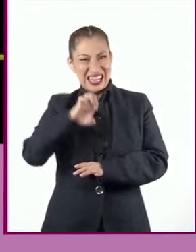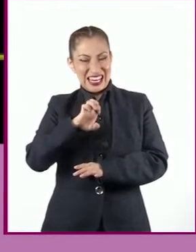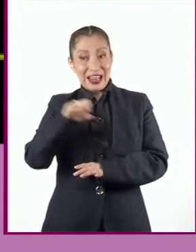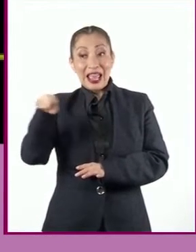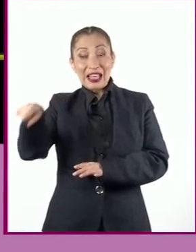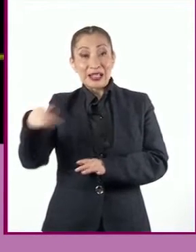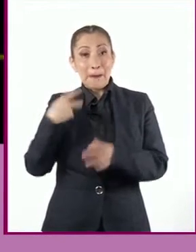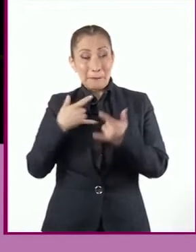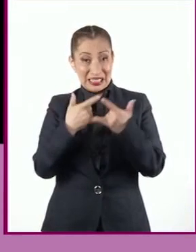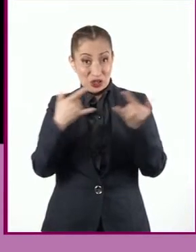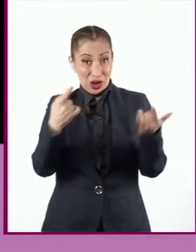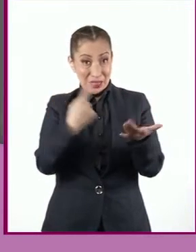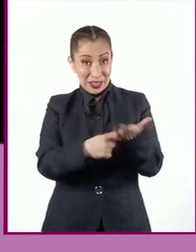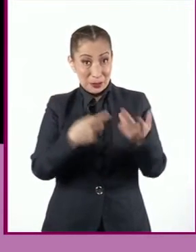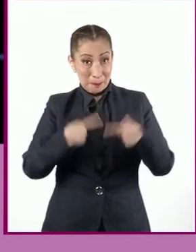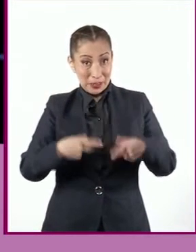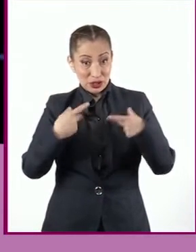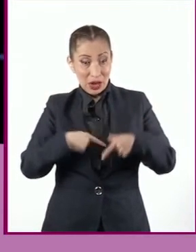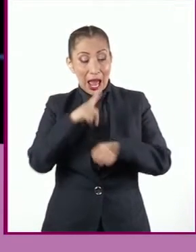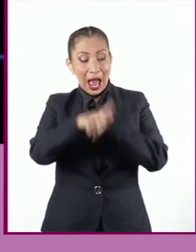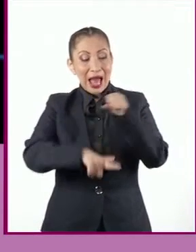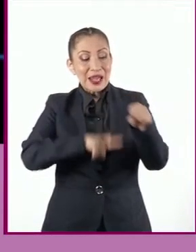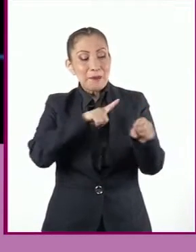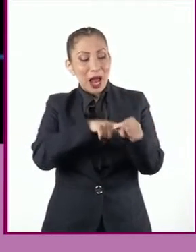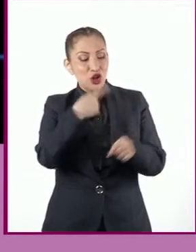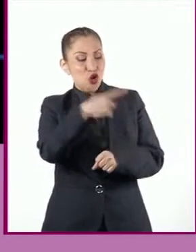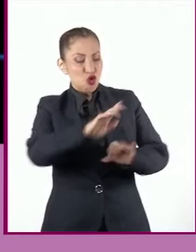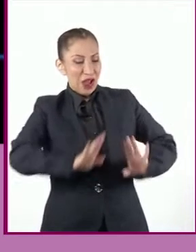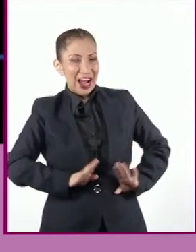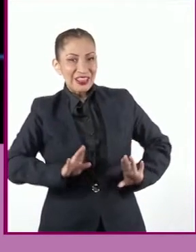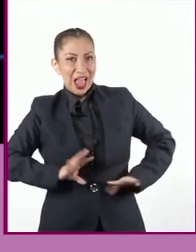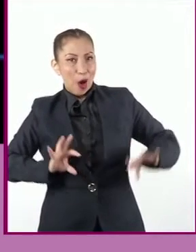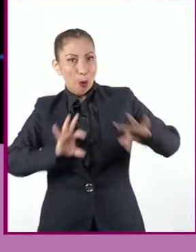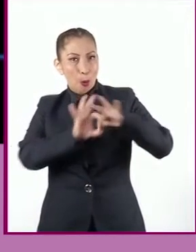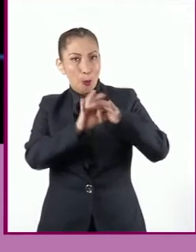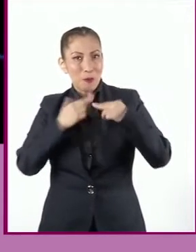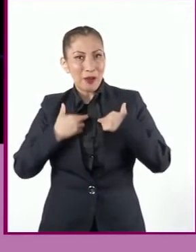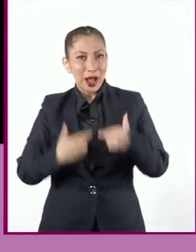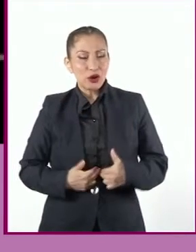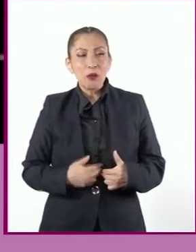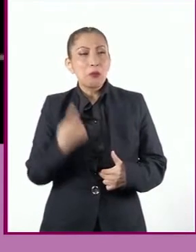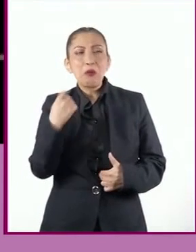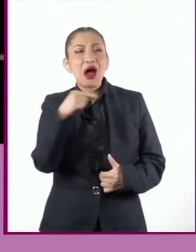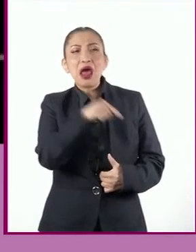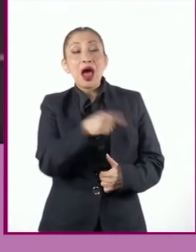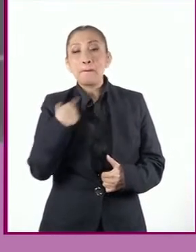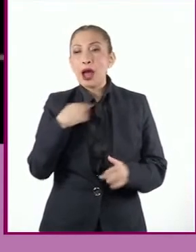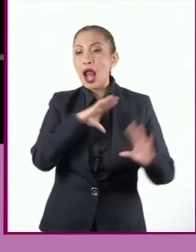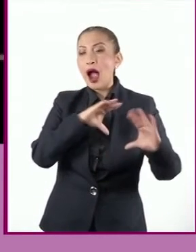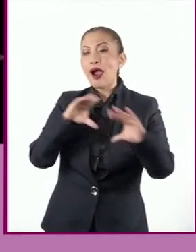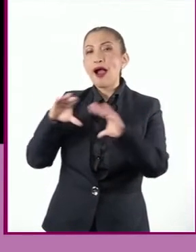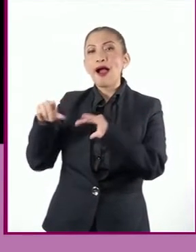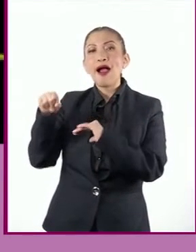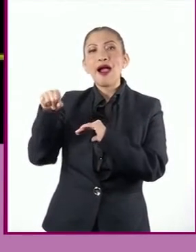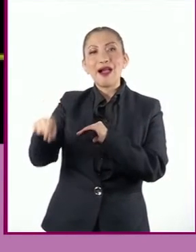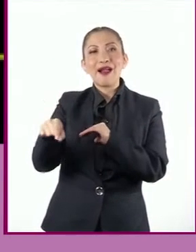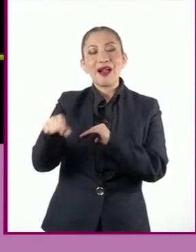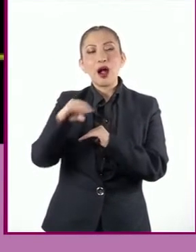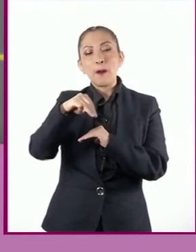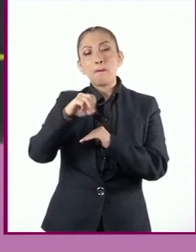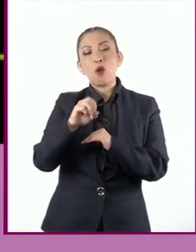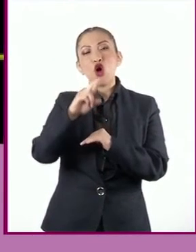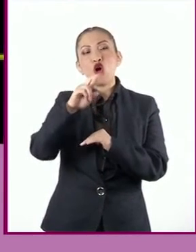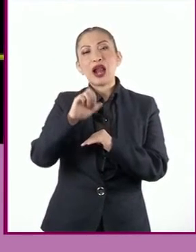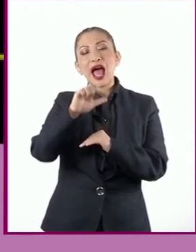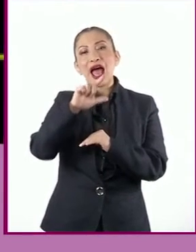los personajes son representados por animales con características humanas y su propósito es dejar una moraleja o una